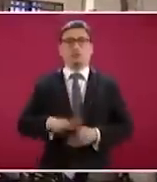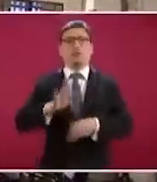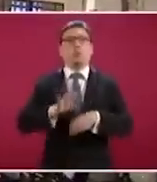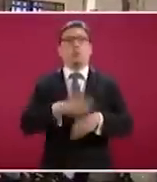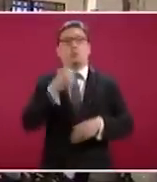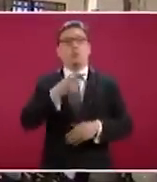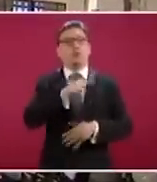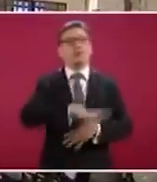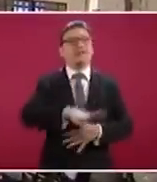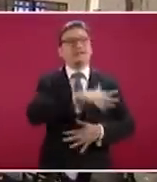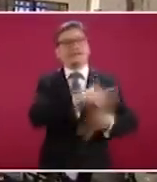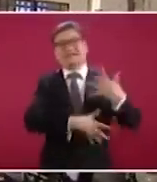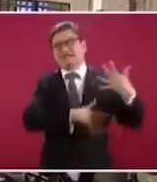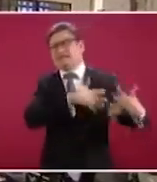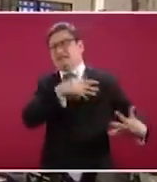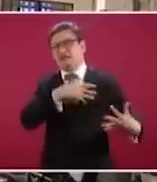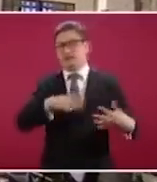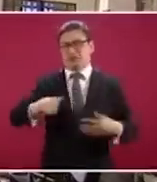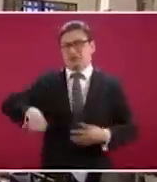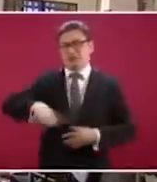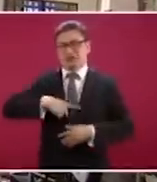enfrentar la violencia con la violencia.